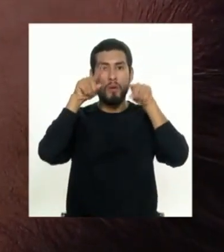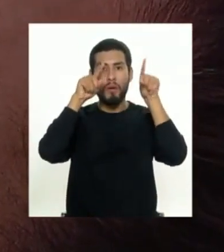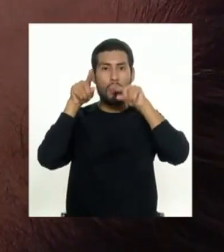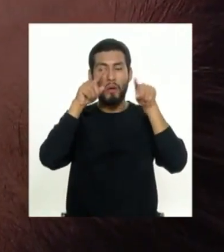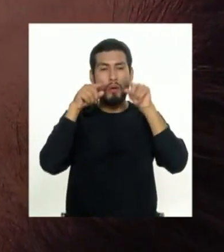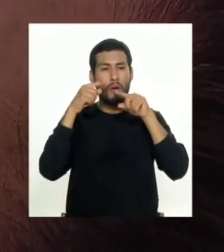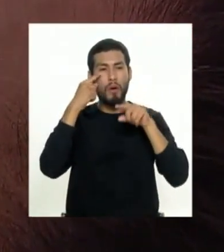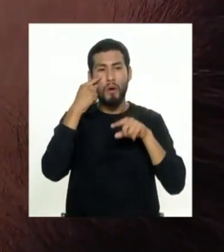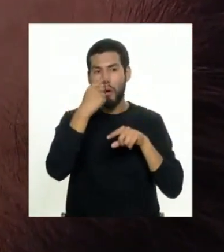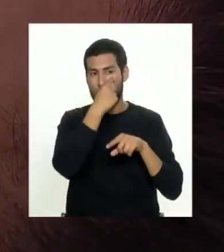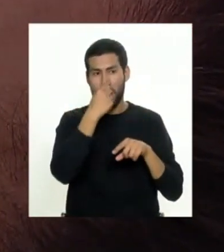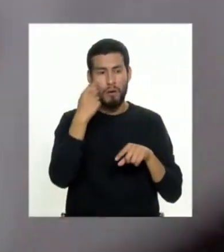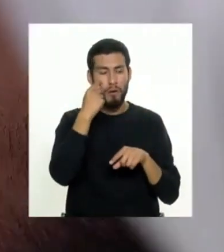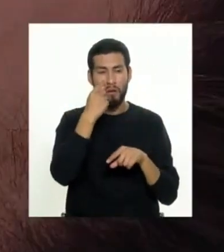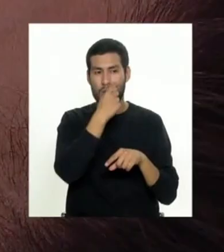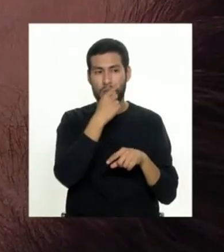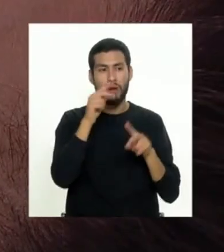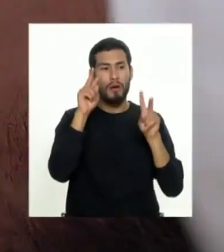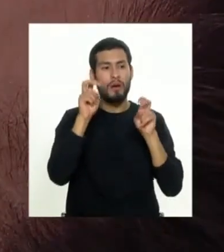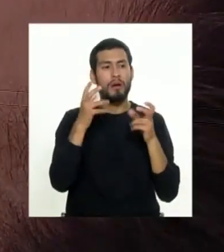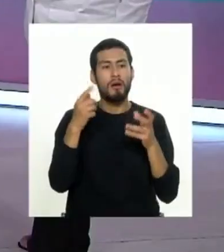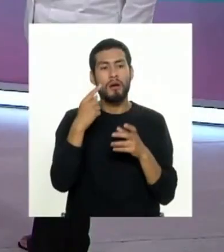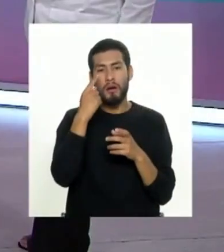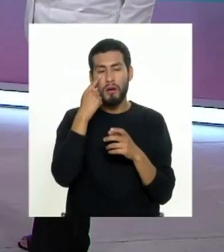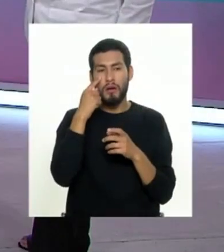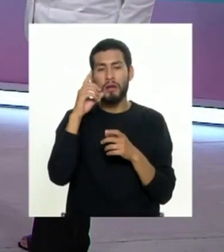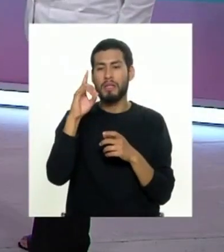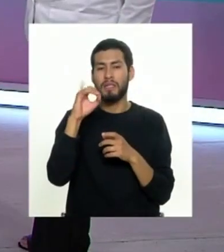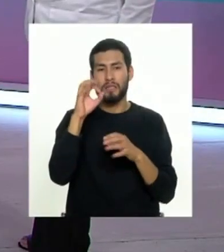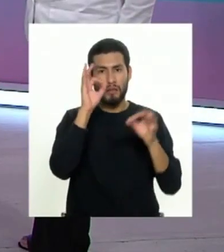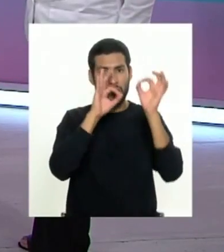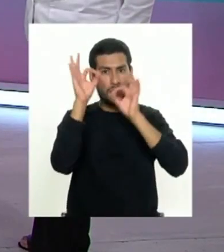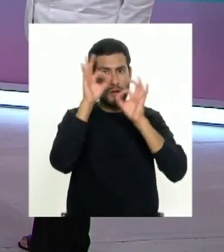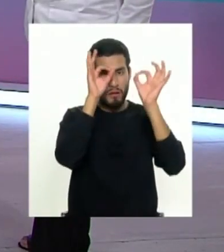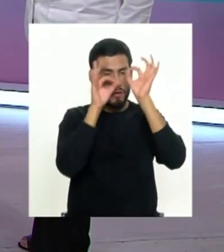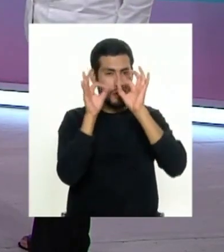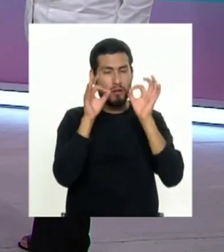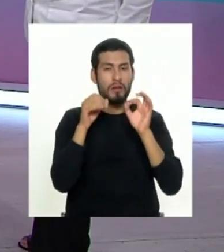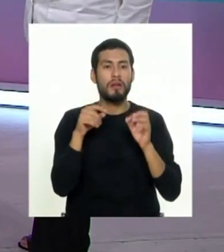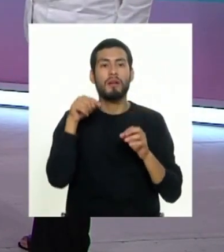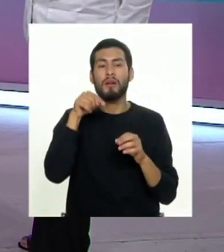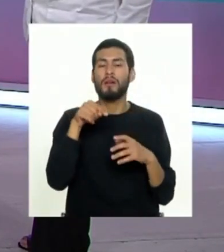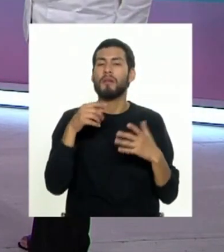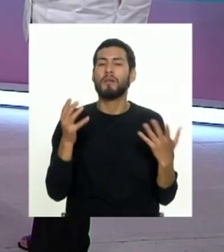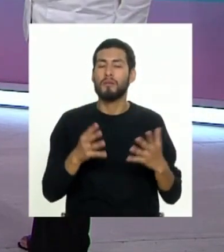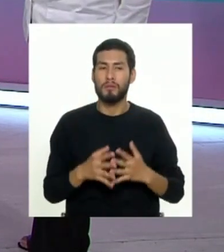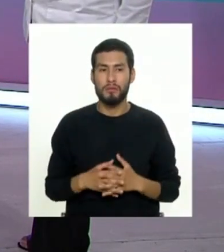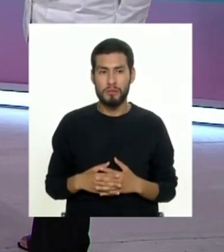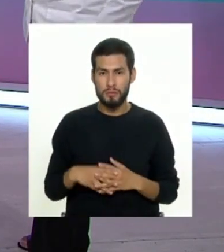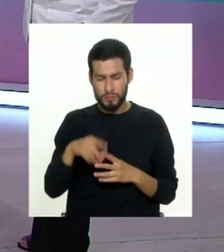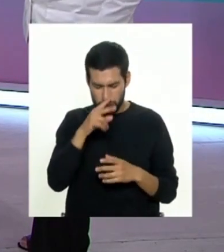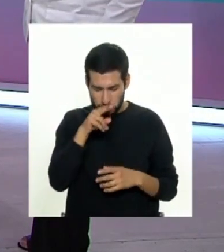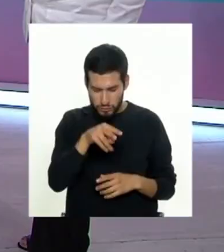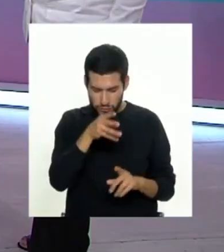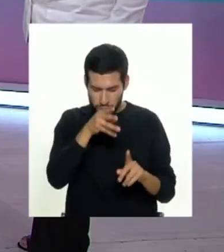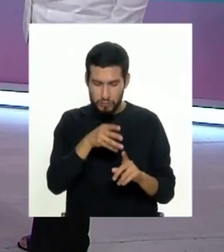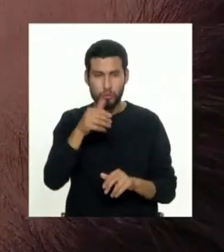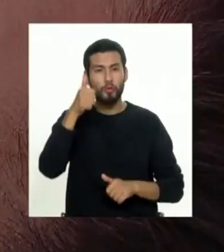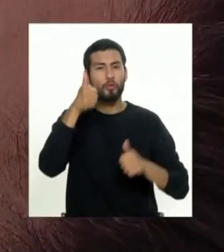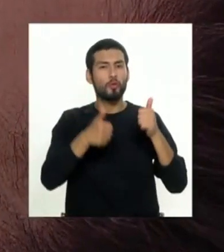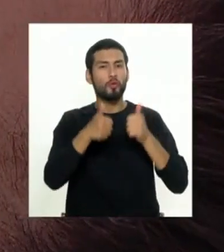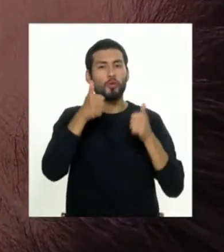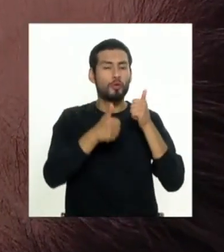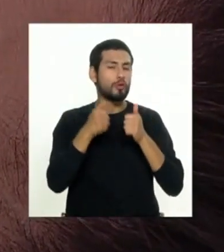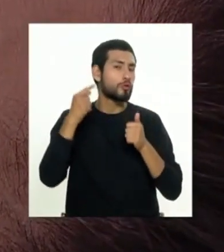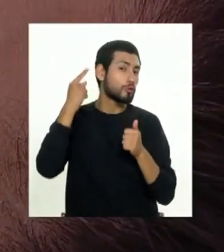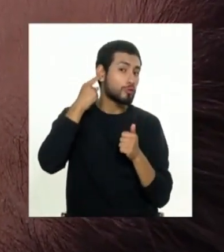movimiento que se llama nistagmus. Uh-huh. Este movimiento va a ser, nos va a orientar qué lado es el que